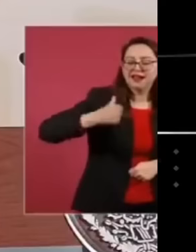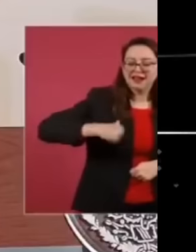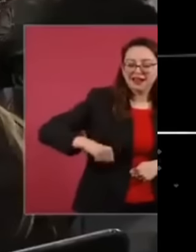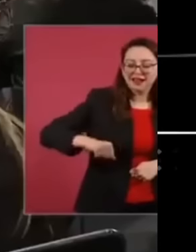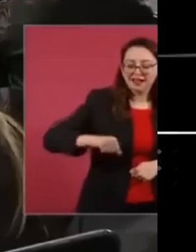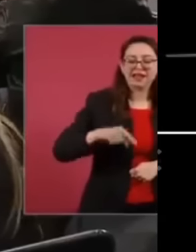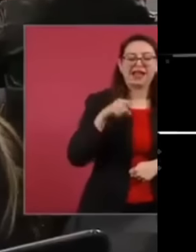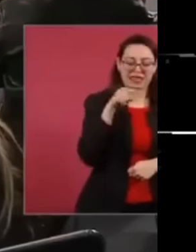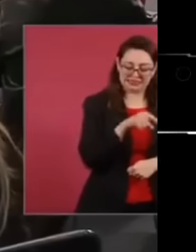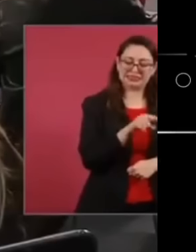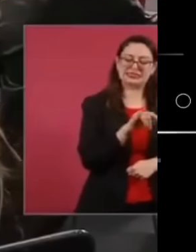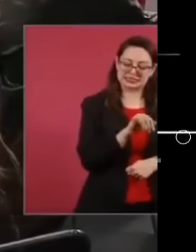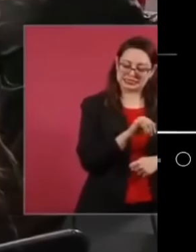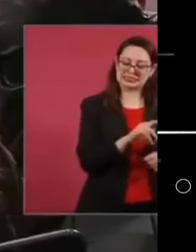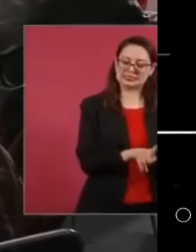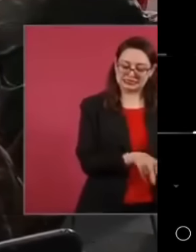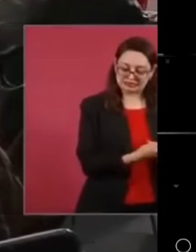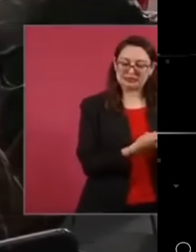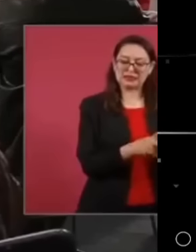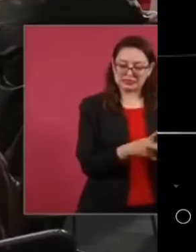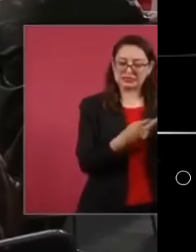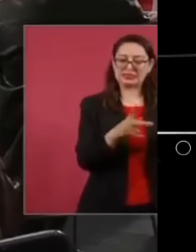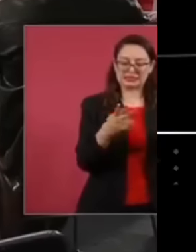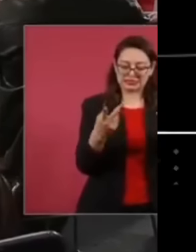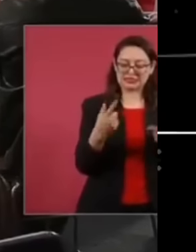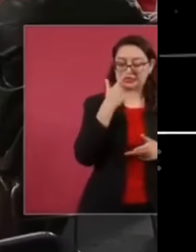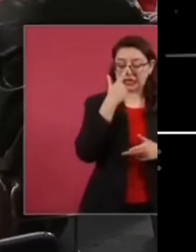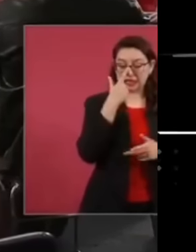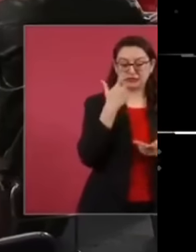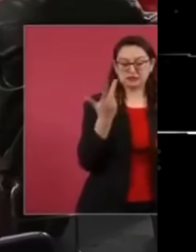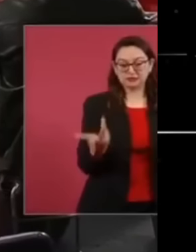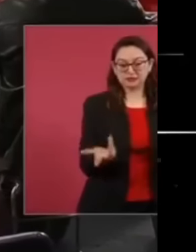en el caso porque este